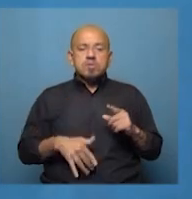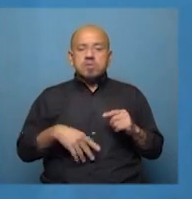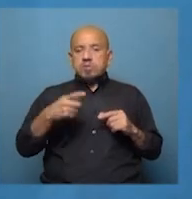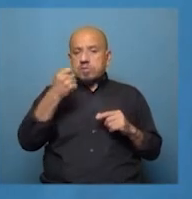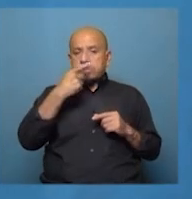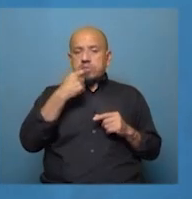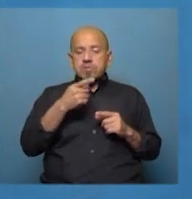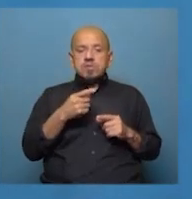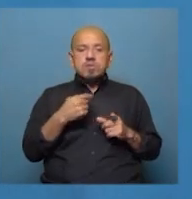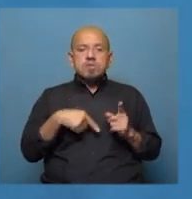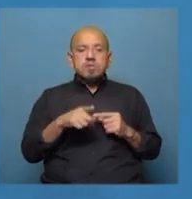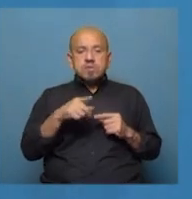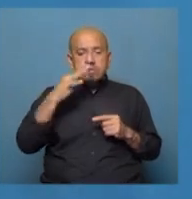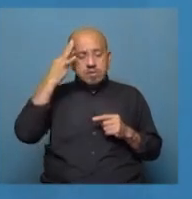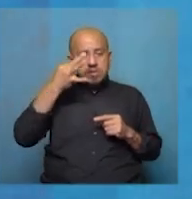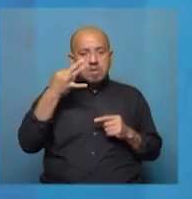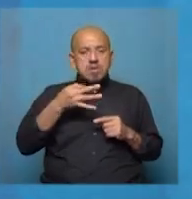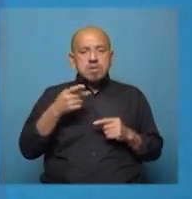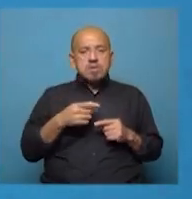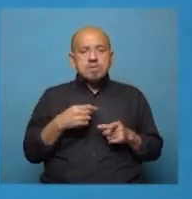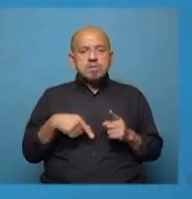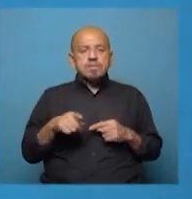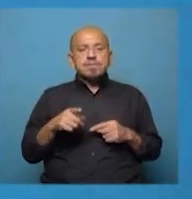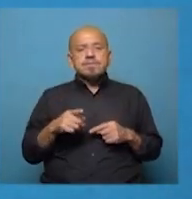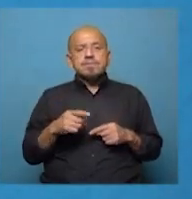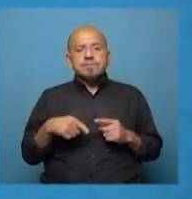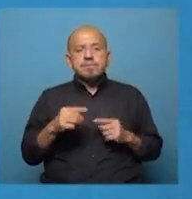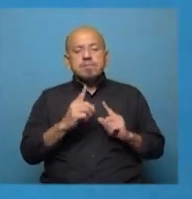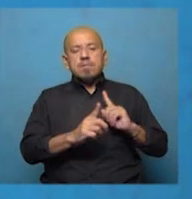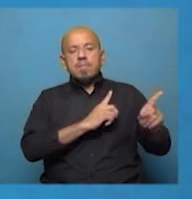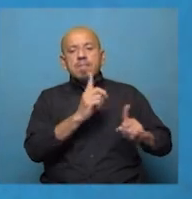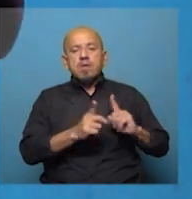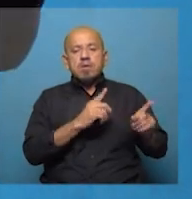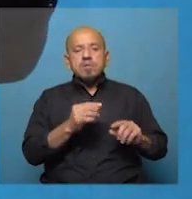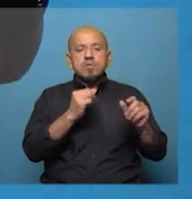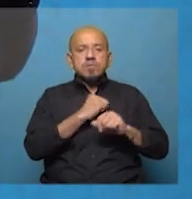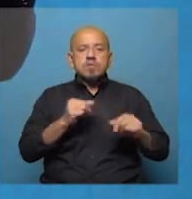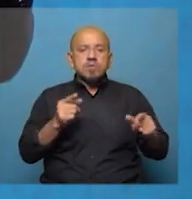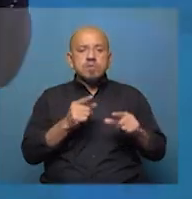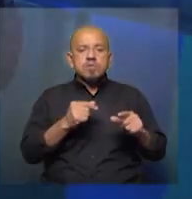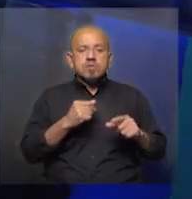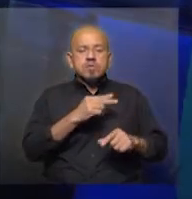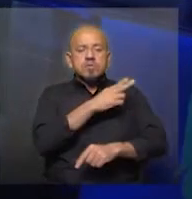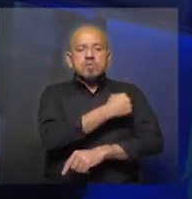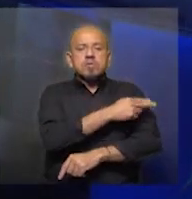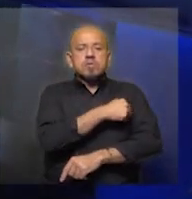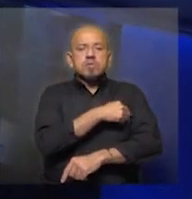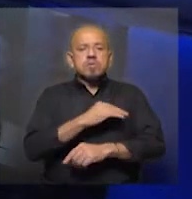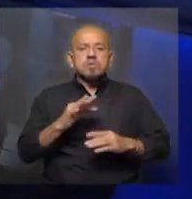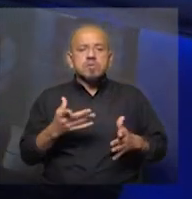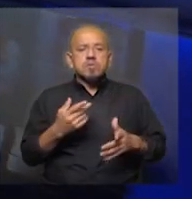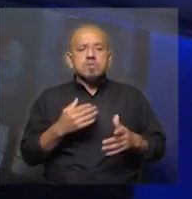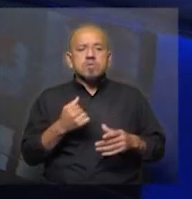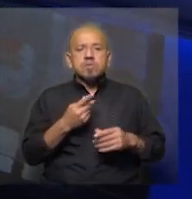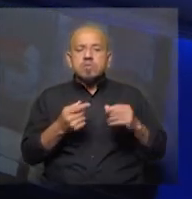recetado el médico esa es la realidad ahora esto de que los usuarios puedan conseguir su medicamento en las farmacias no cuánto le cuesta ha